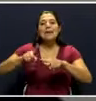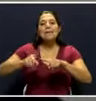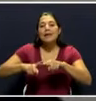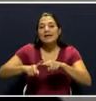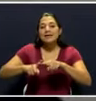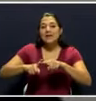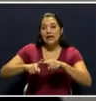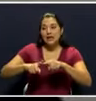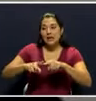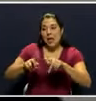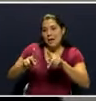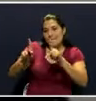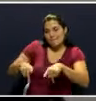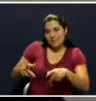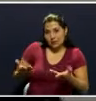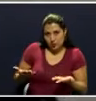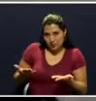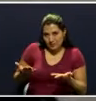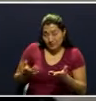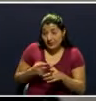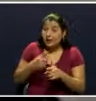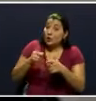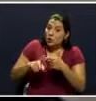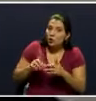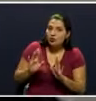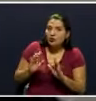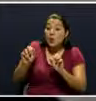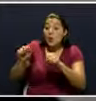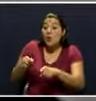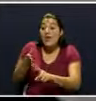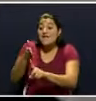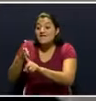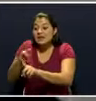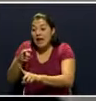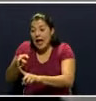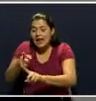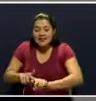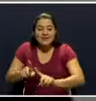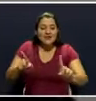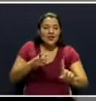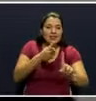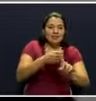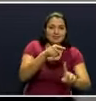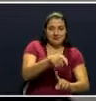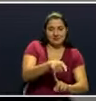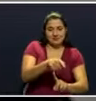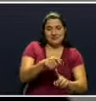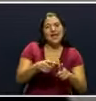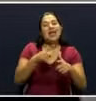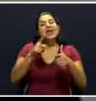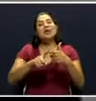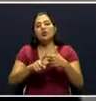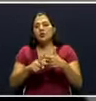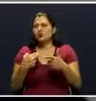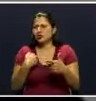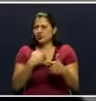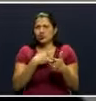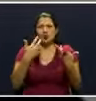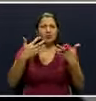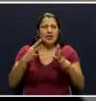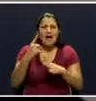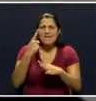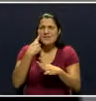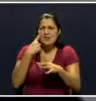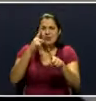población que encuentre, se puede comportar de una forma u otra. Por eso es que hemos conocido muchísimos modelos matemáticos que nos